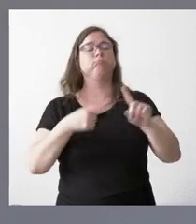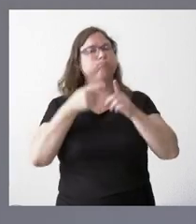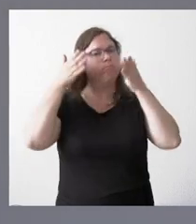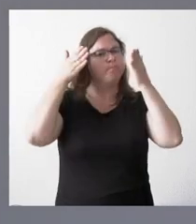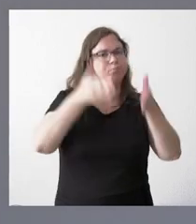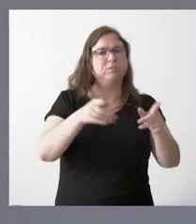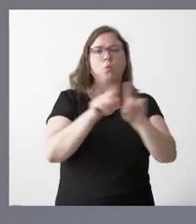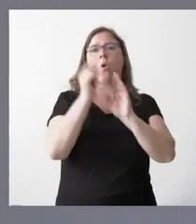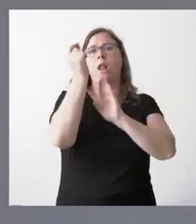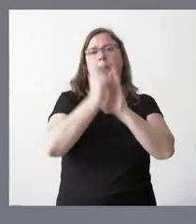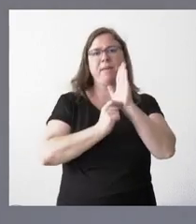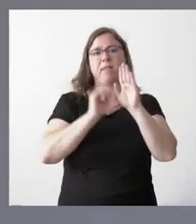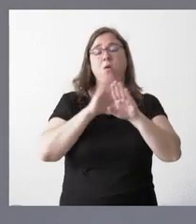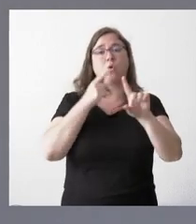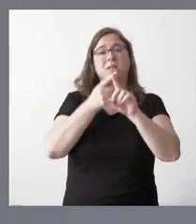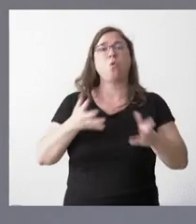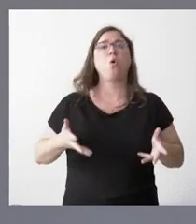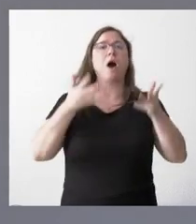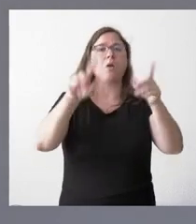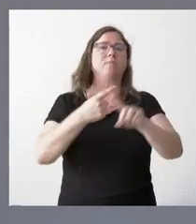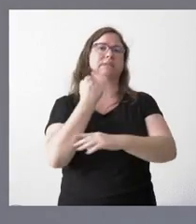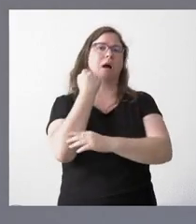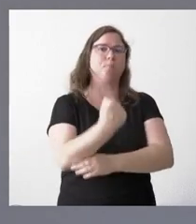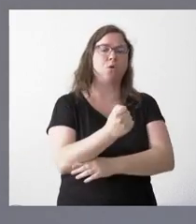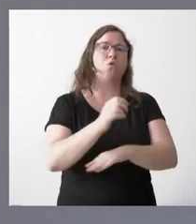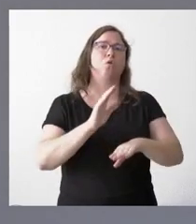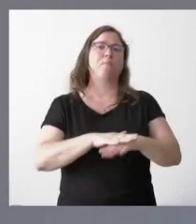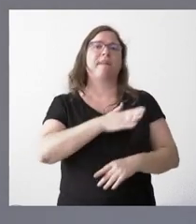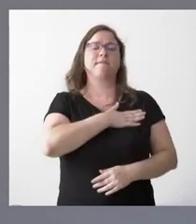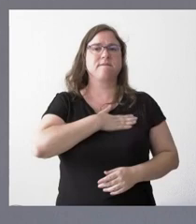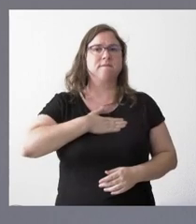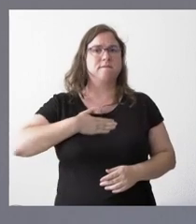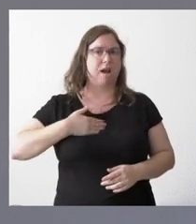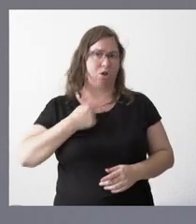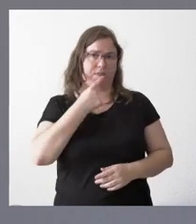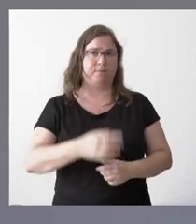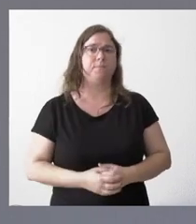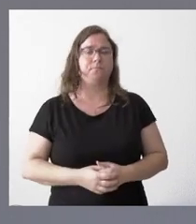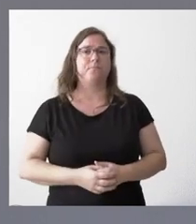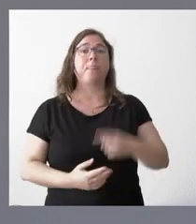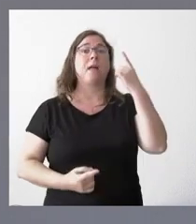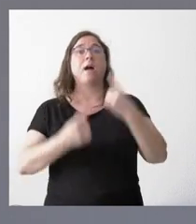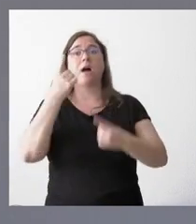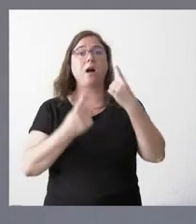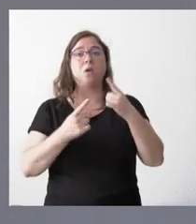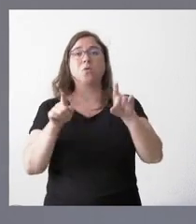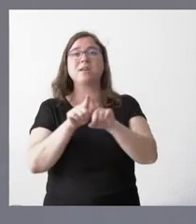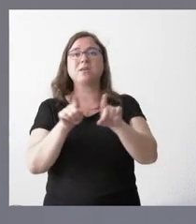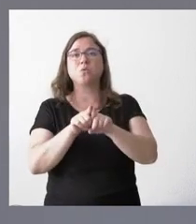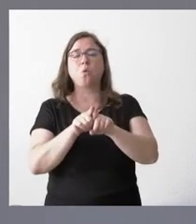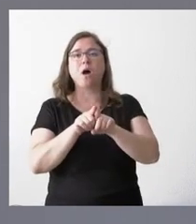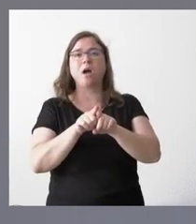con estas medidas de ayuda y de apoyo y de subvenciones que querría señalarles. Hay algunas que tienen dirección